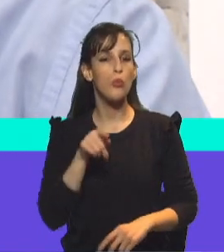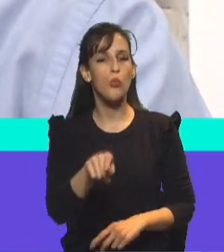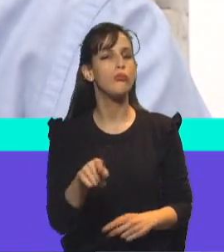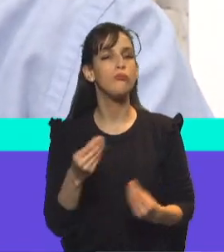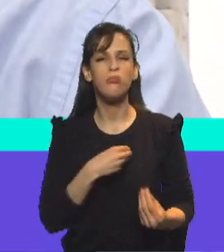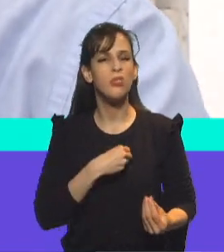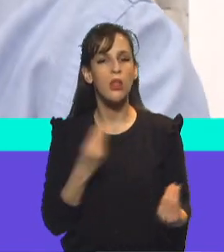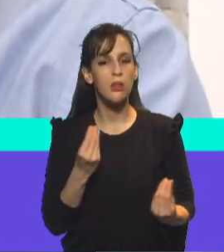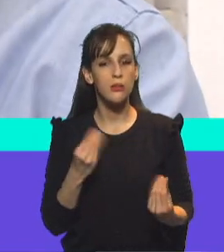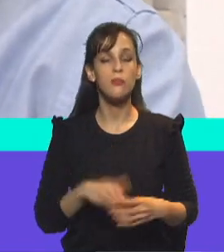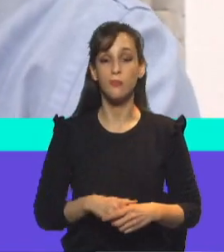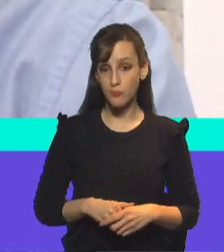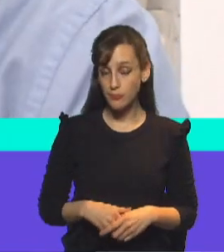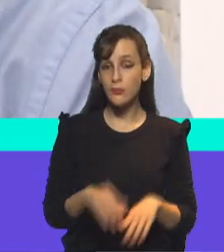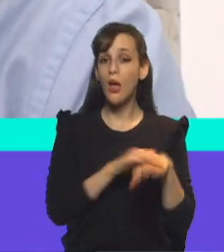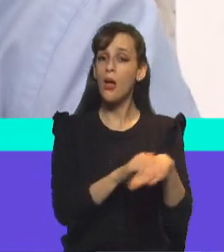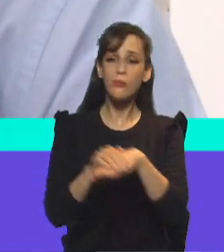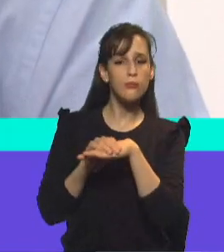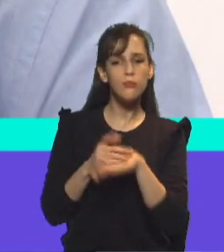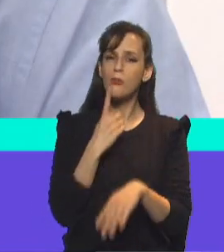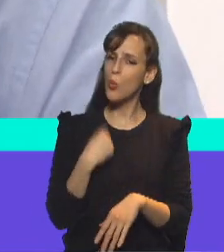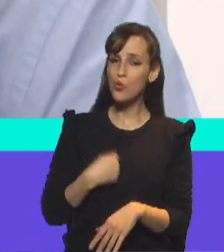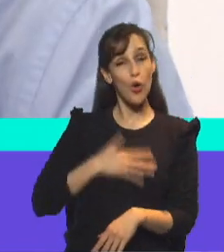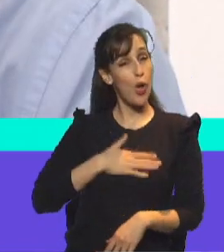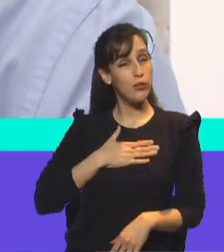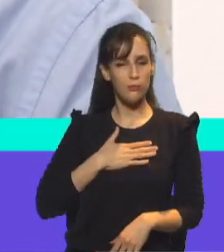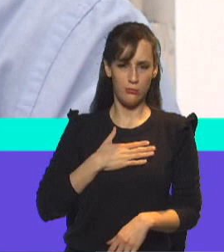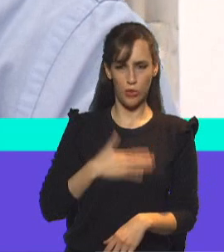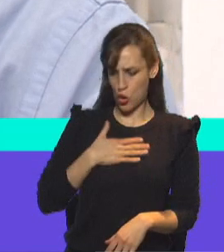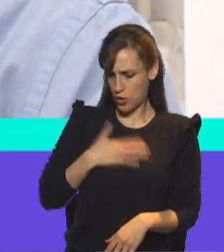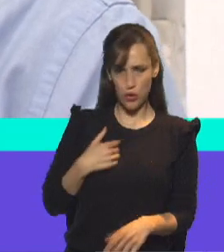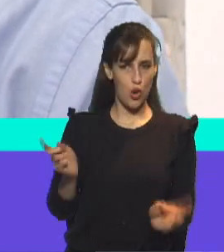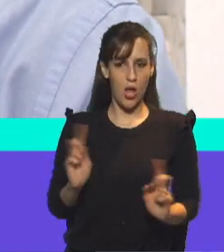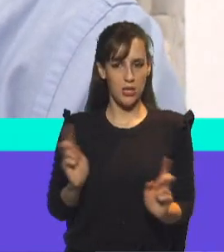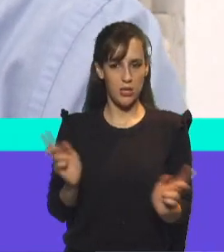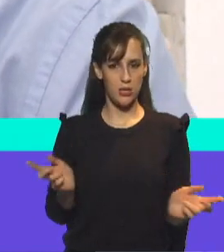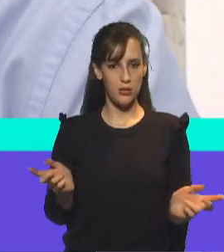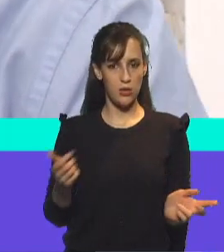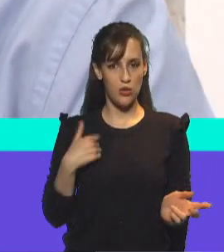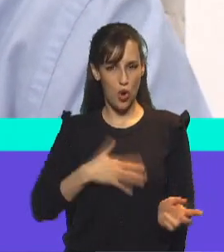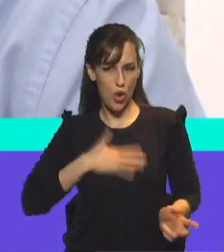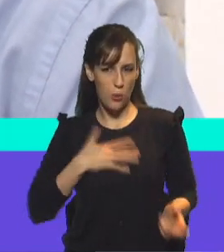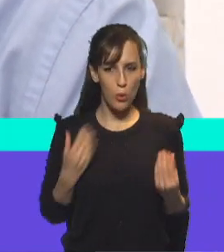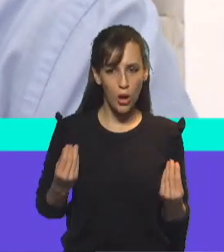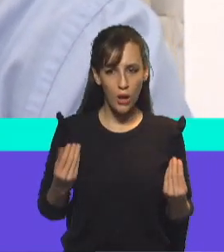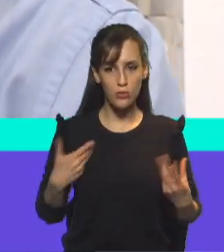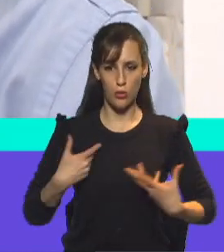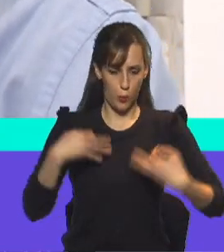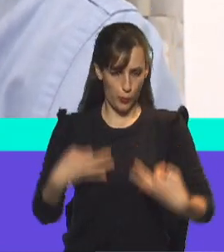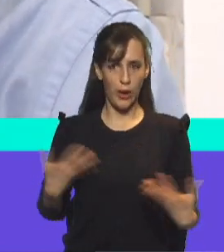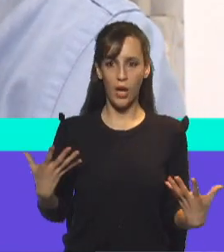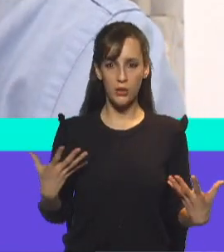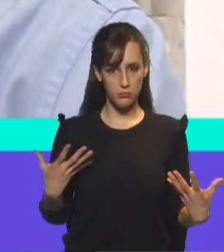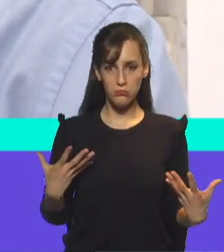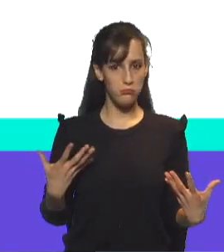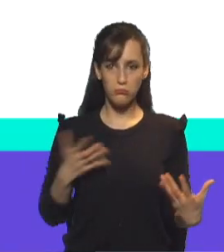Me preguntaban unos amigos el otro día si estaba contento, y la verdad que no. Yo no veo por qué tengo que estar contento por hacer las cosas bien, así que no me